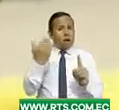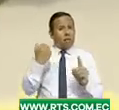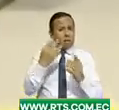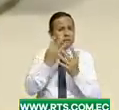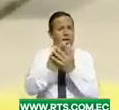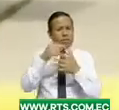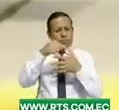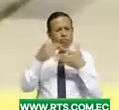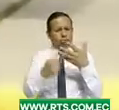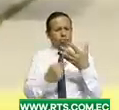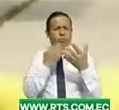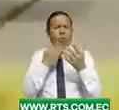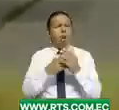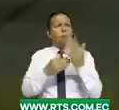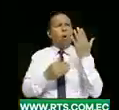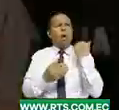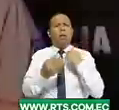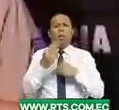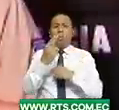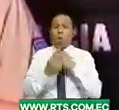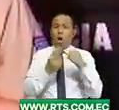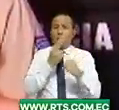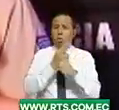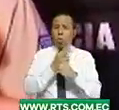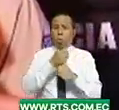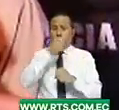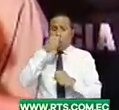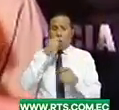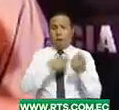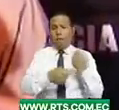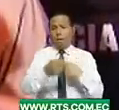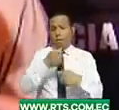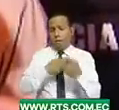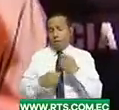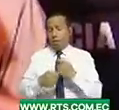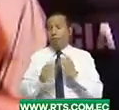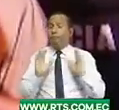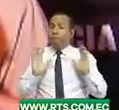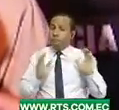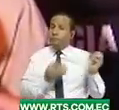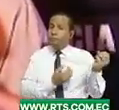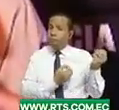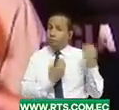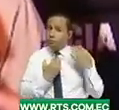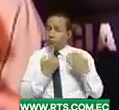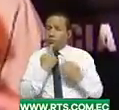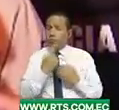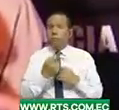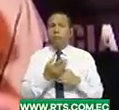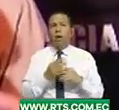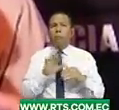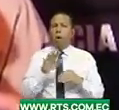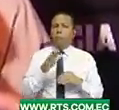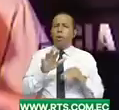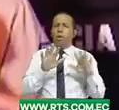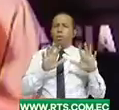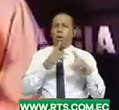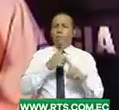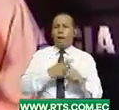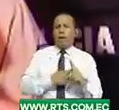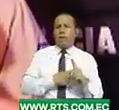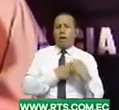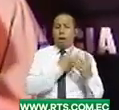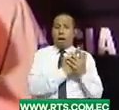por tráfico de drogas y conocemos también que aproximadamente hace 10 meses atrás había salido de la